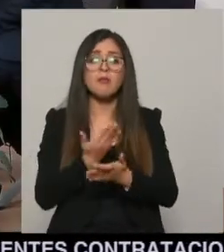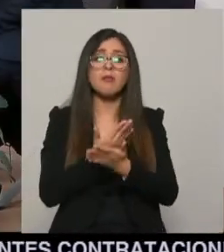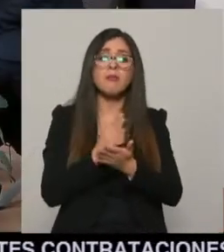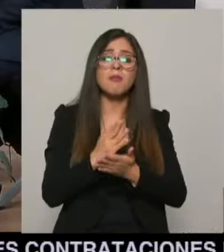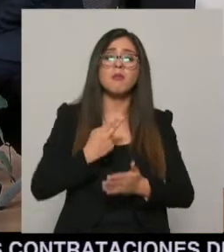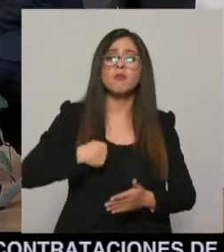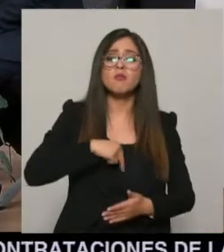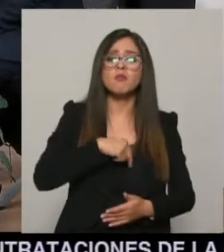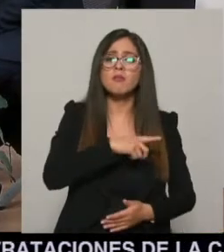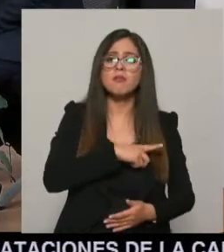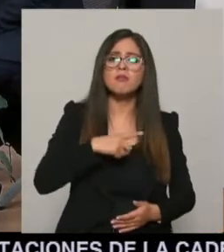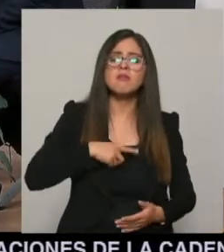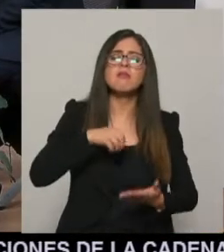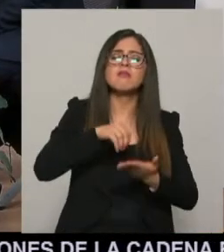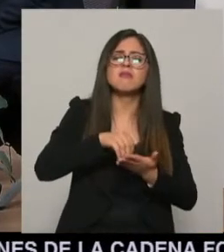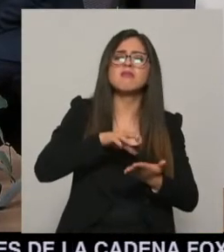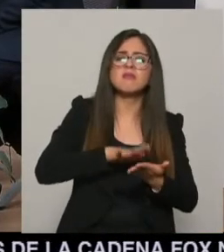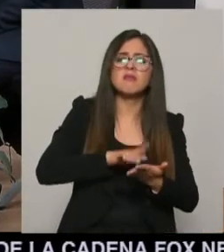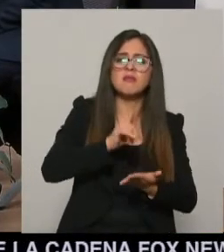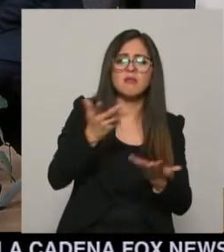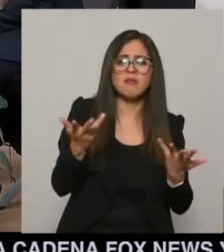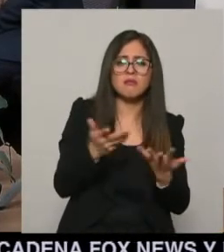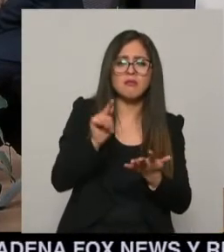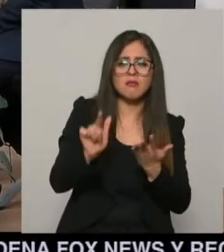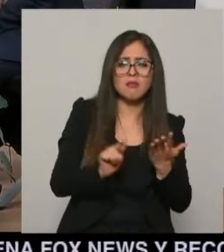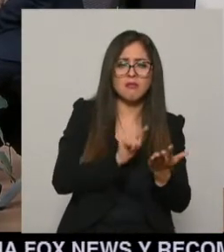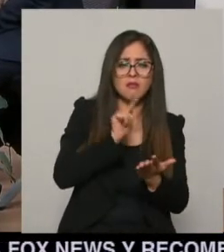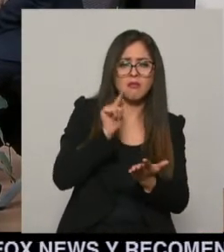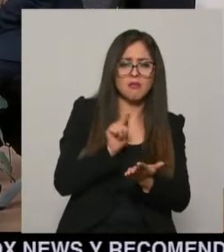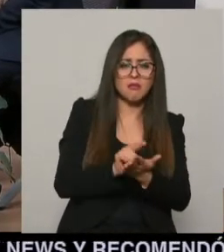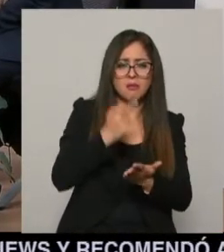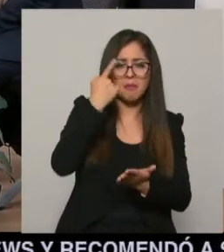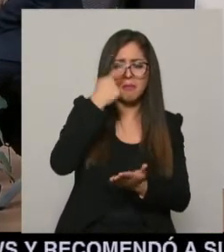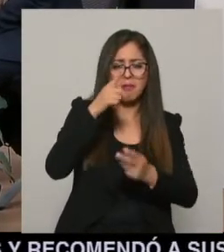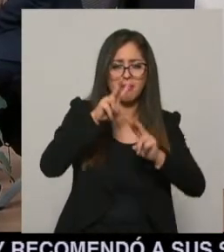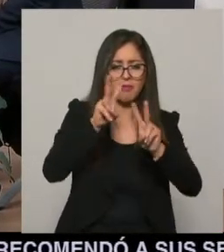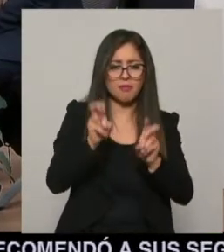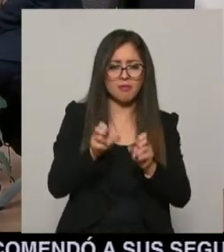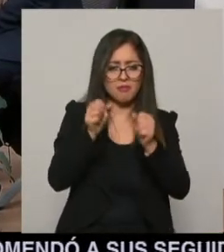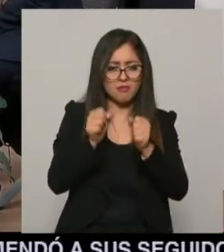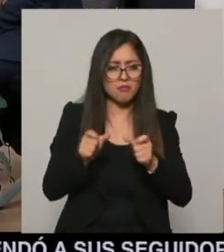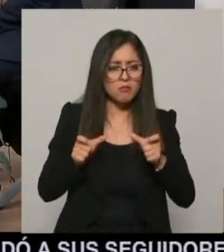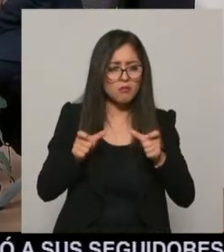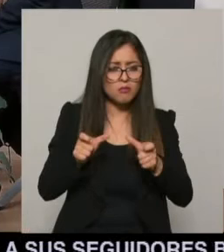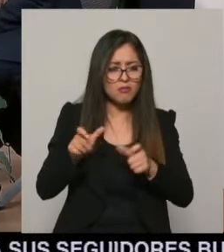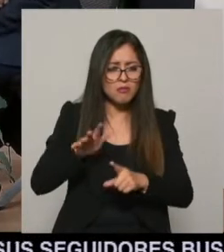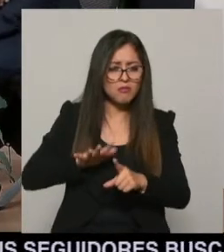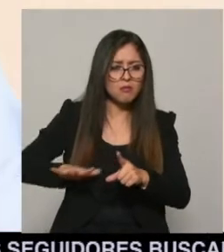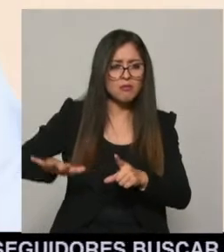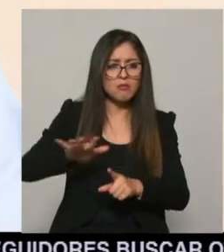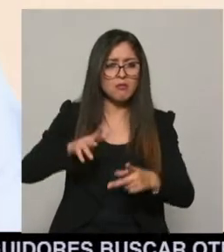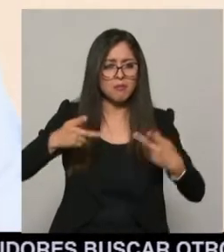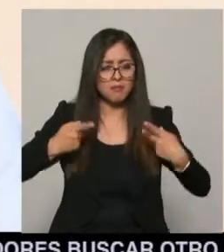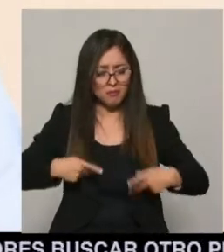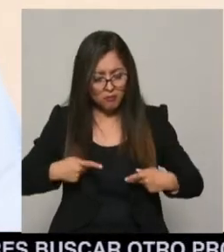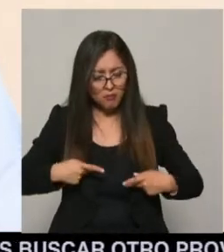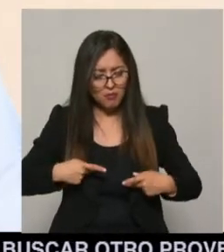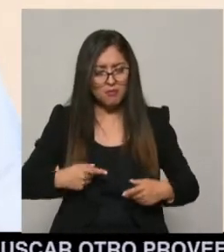debo señalar, de generar una ley del sistema de seguridad ciudadana que recogió